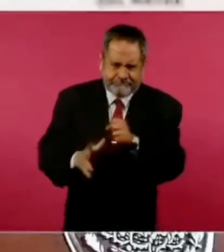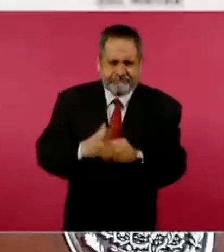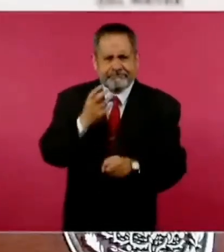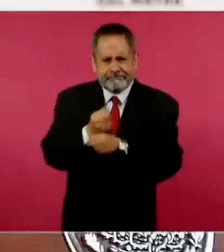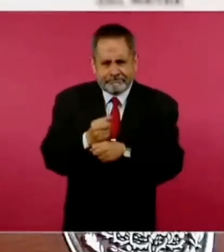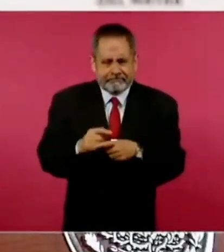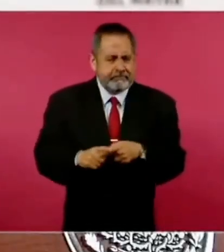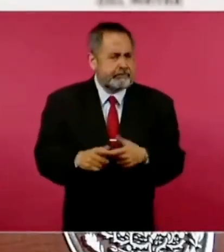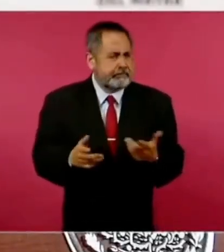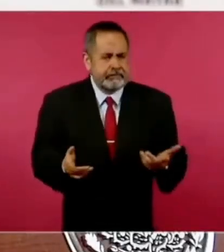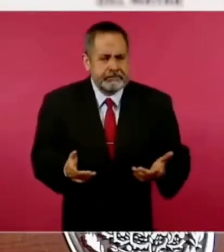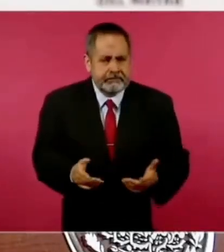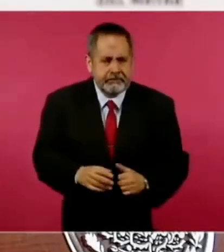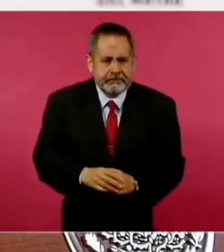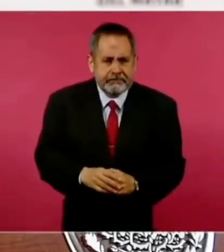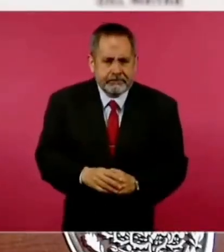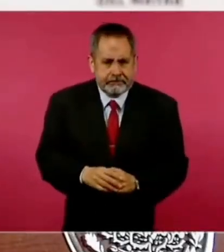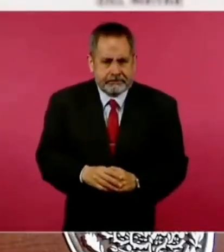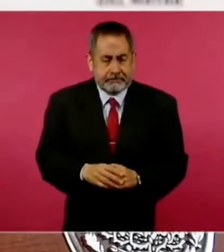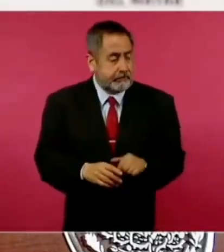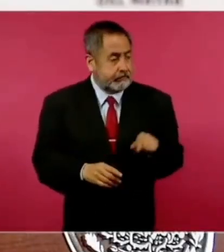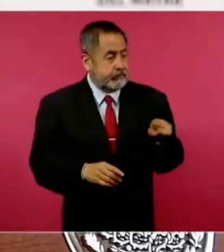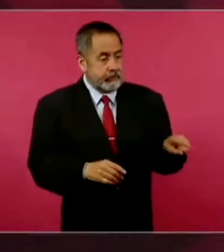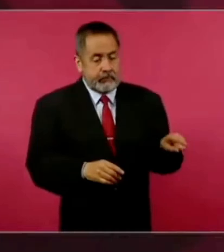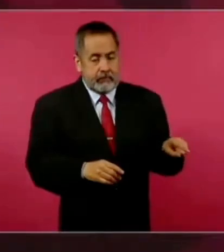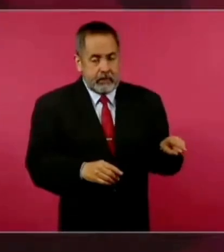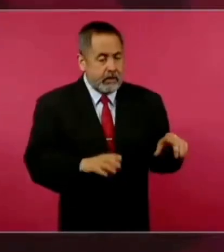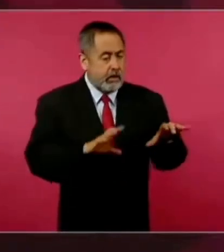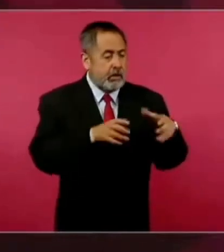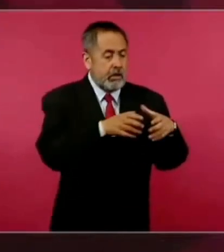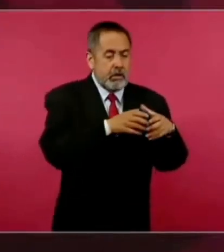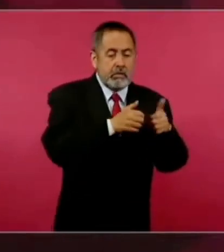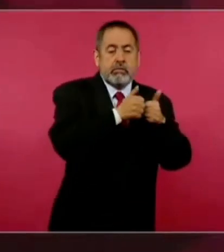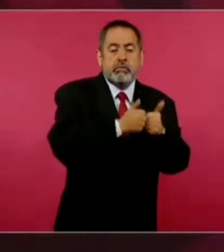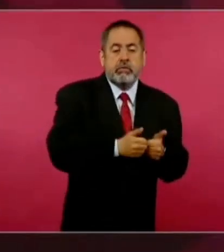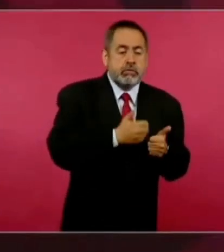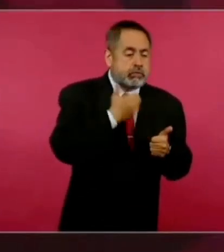que la actitud de los conservadores